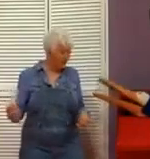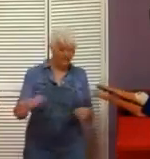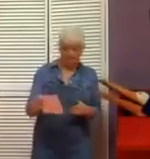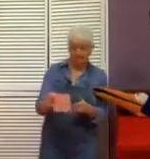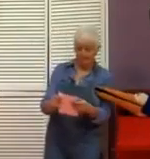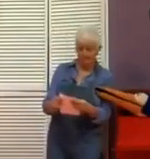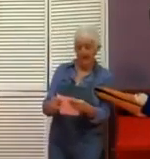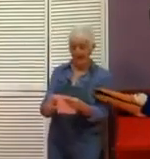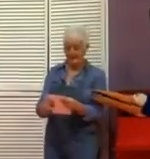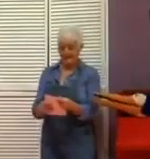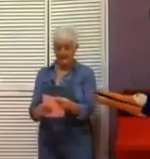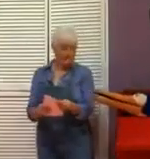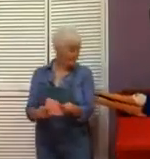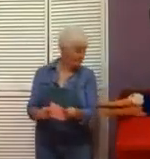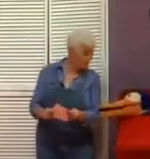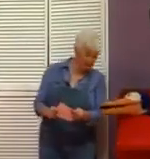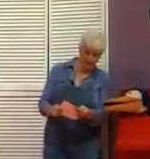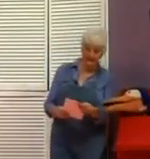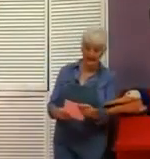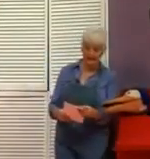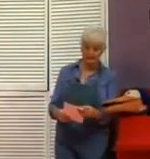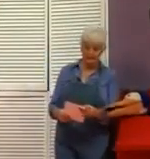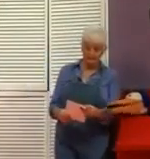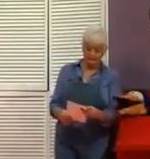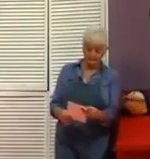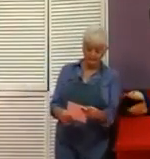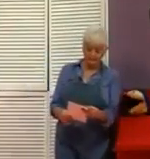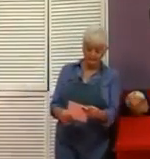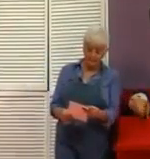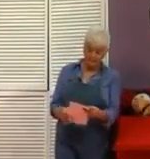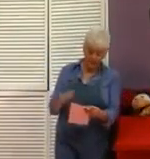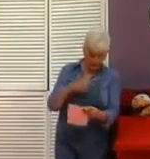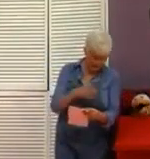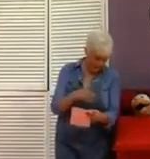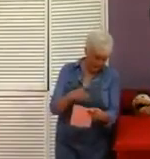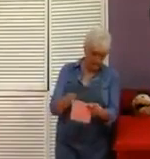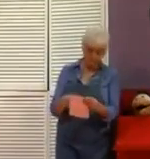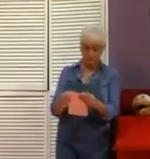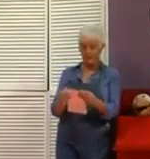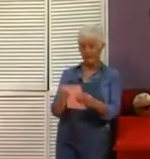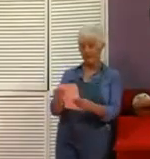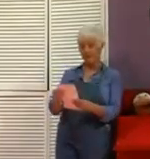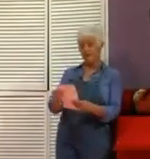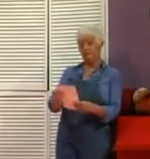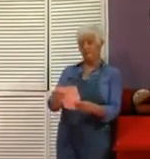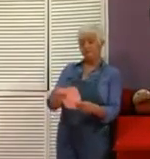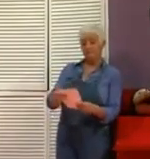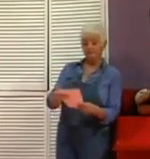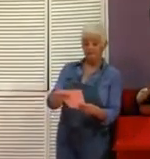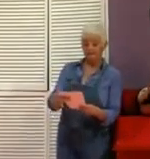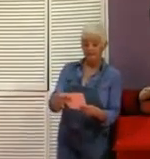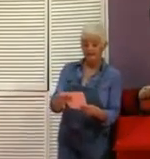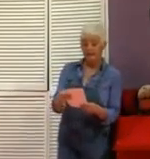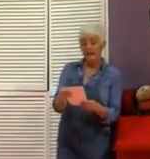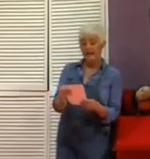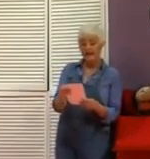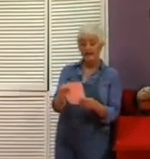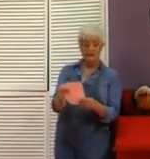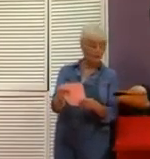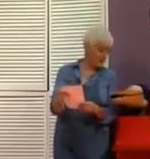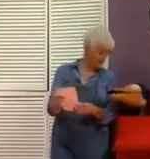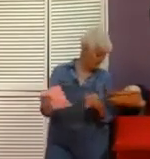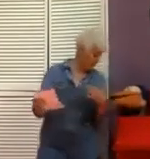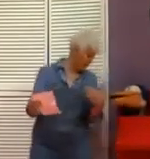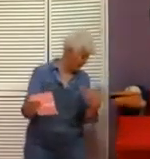tu carta que te llegó. Ah, ha de ser una carta... ¿Para mí? No, para el cartero, seguramente. No, yo creo que es para mí.